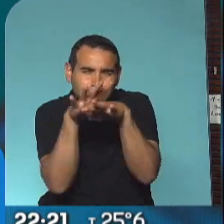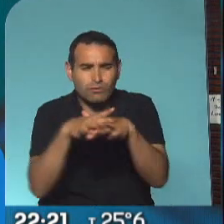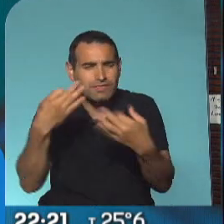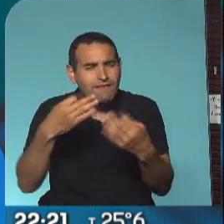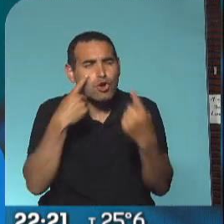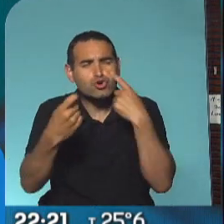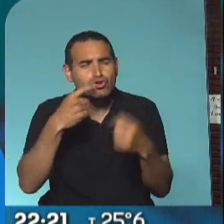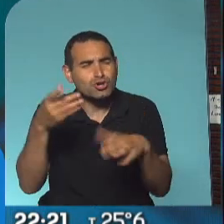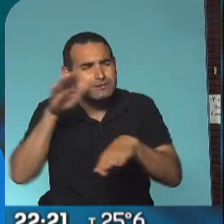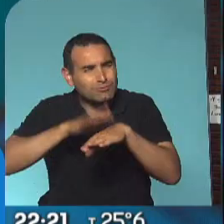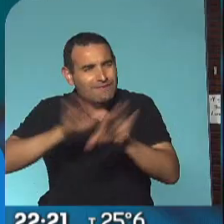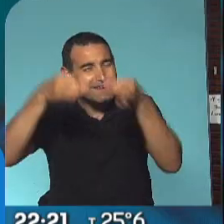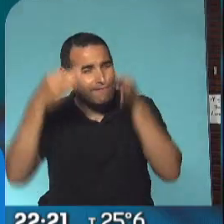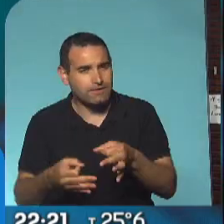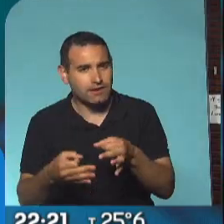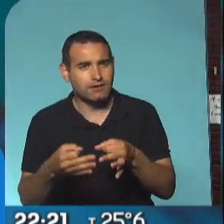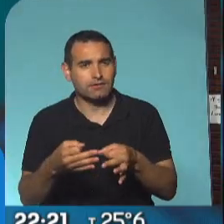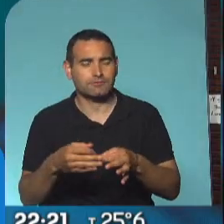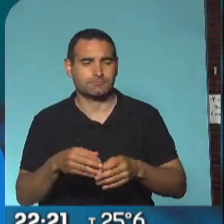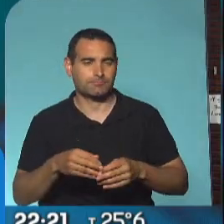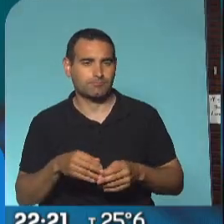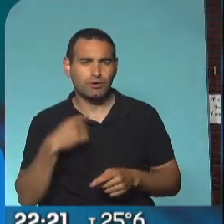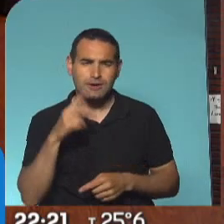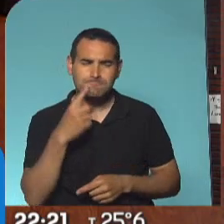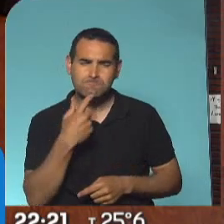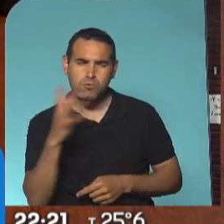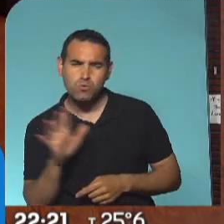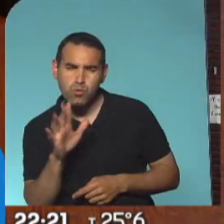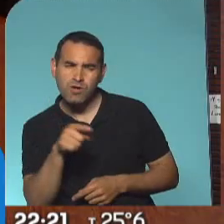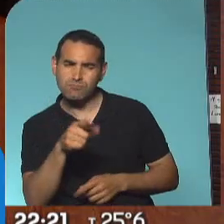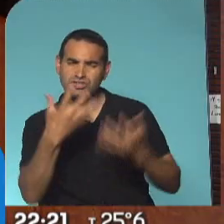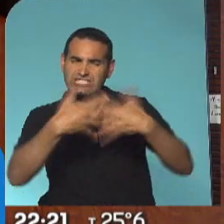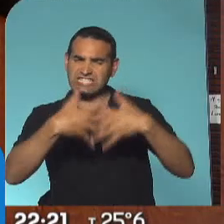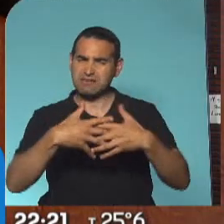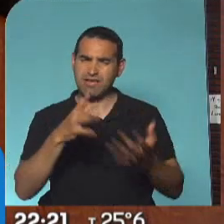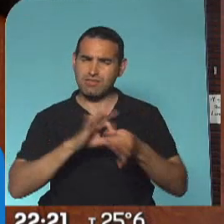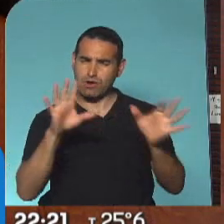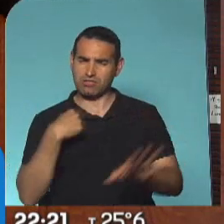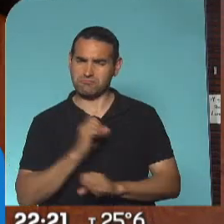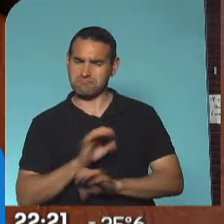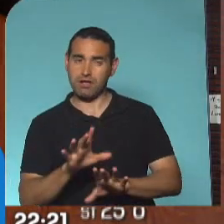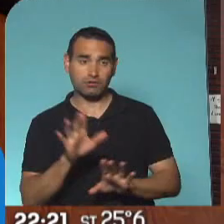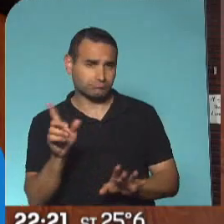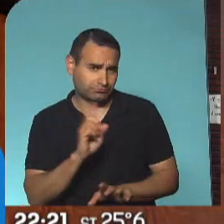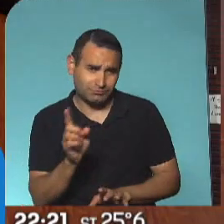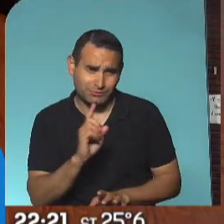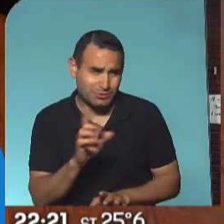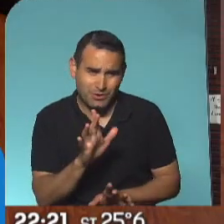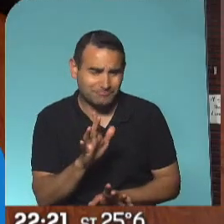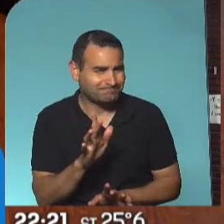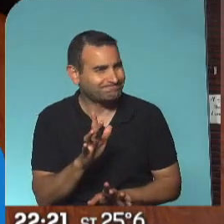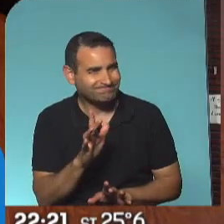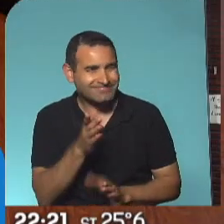responsable, porque el límite entre cuestionar la herramienta y cuestionar todo el sistema democrático es finito, casi que